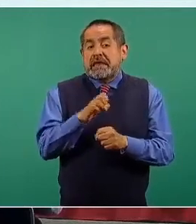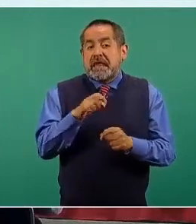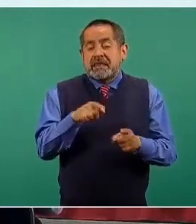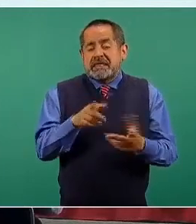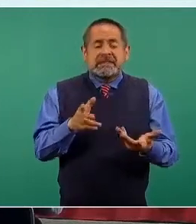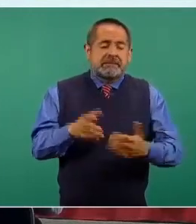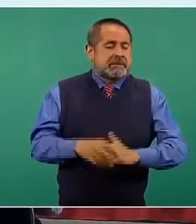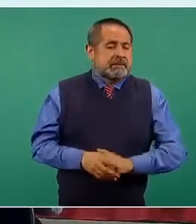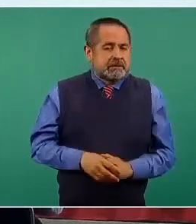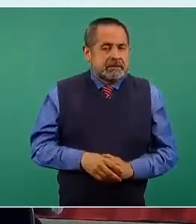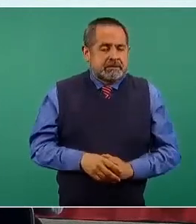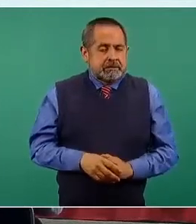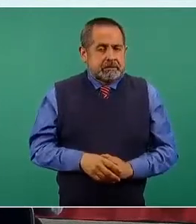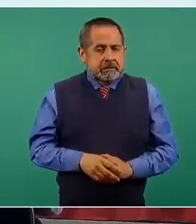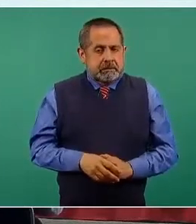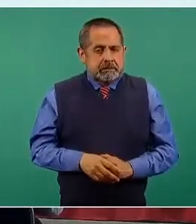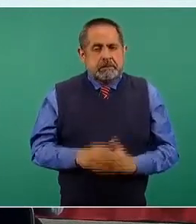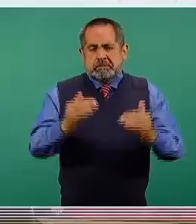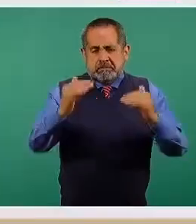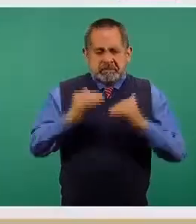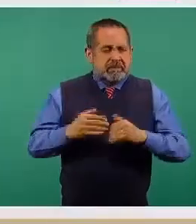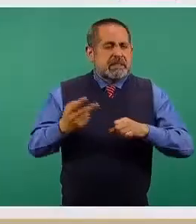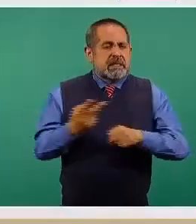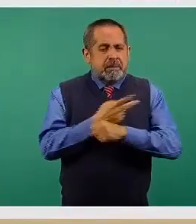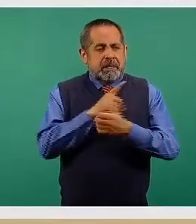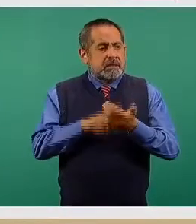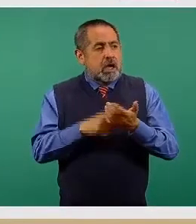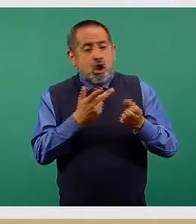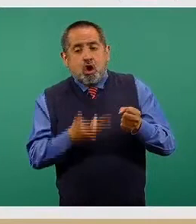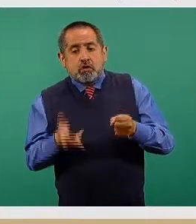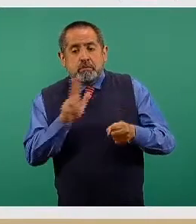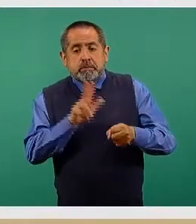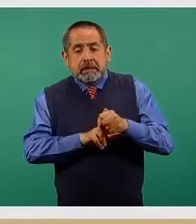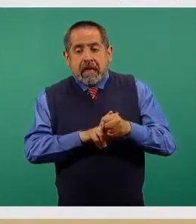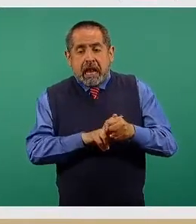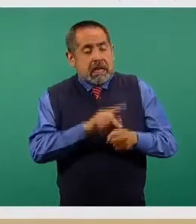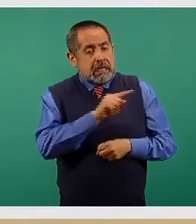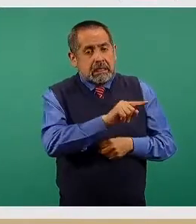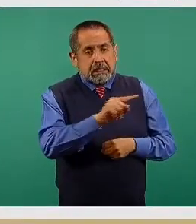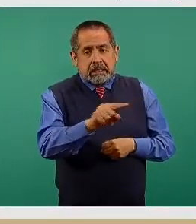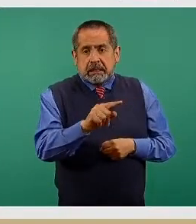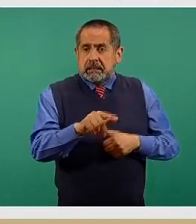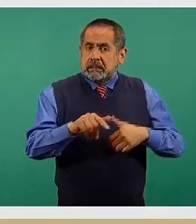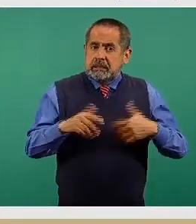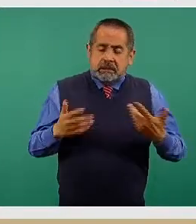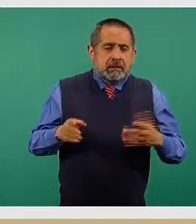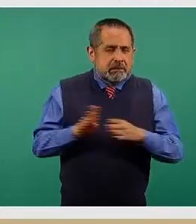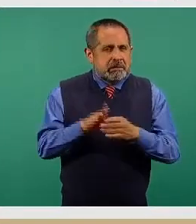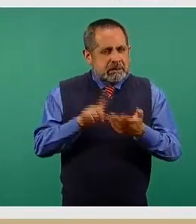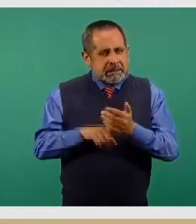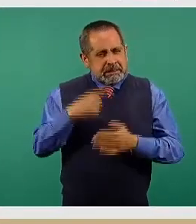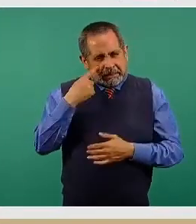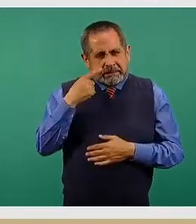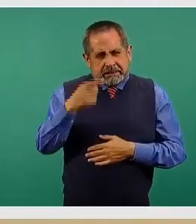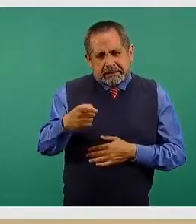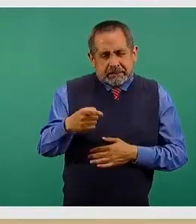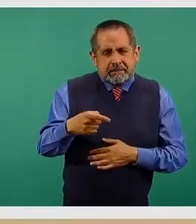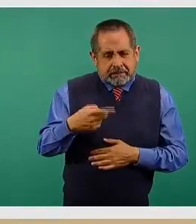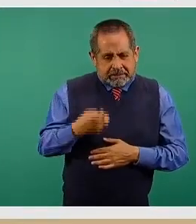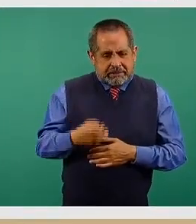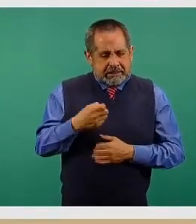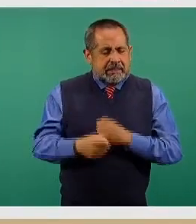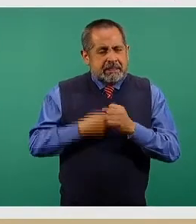A continuación, veremos la evolución diaria de la hospitalización, un tema que ustedes vieron como a lo largo de este